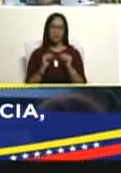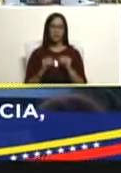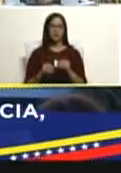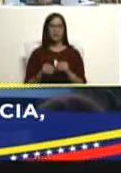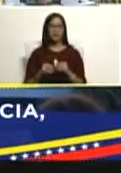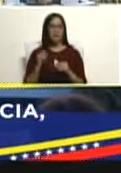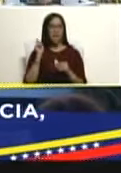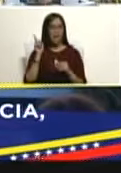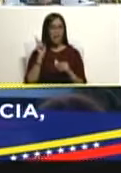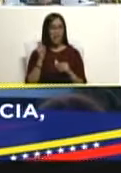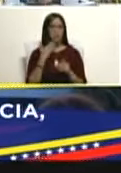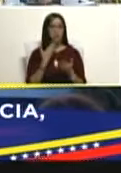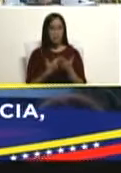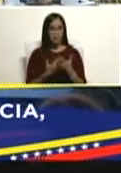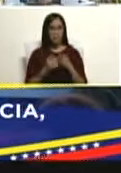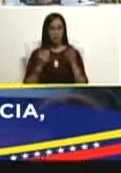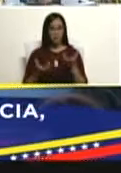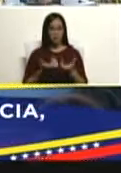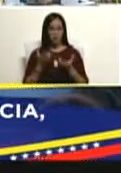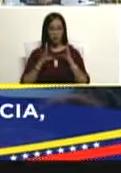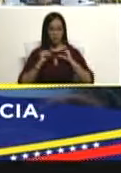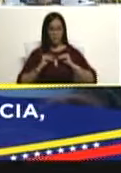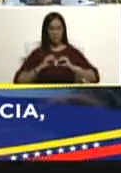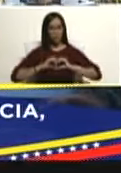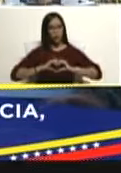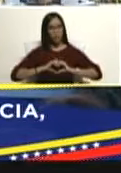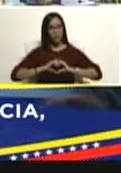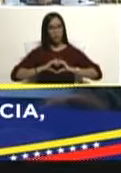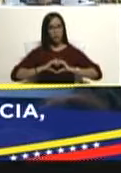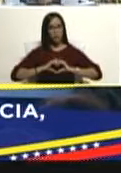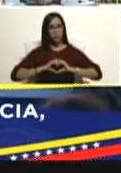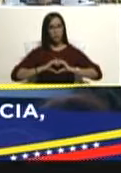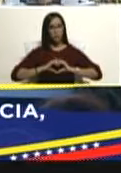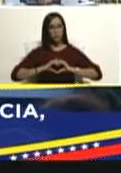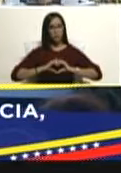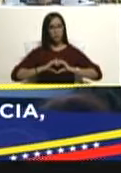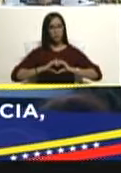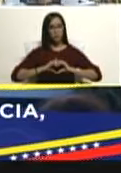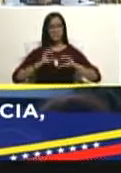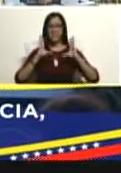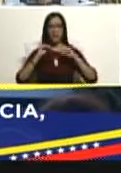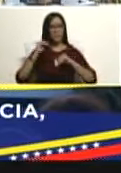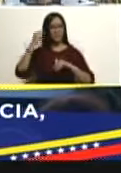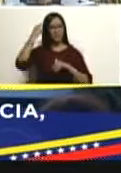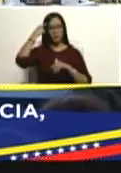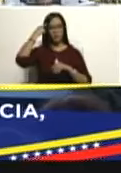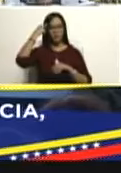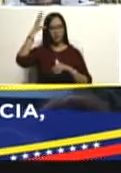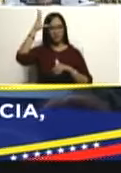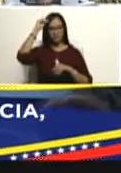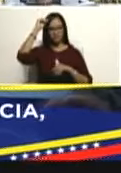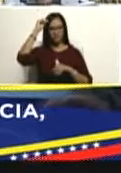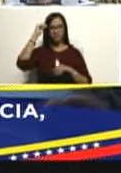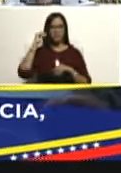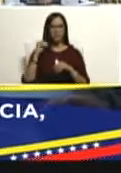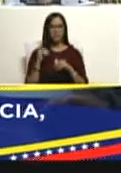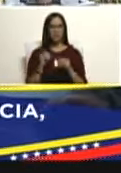deja que su fuego sagrado se le apague en su corazón, se le apaga su mente, se le acaba la